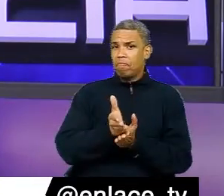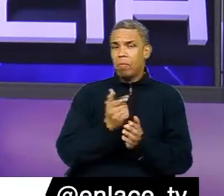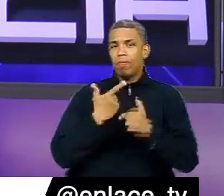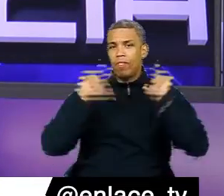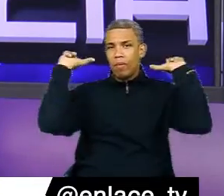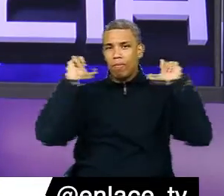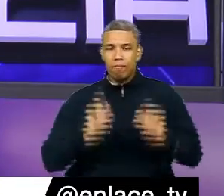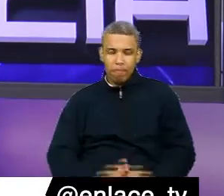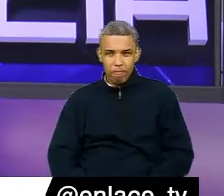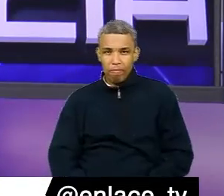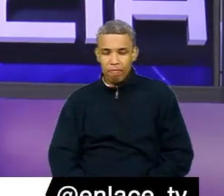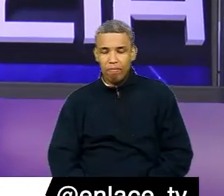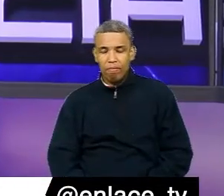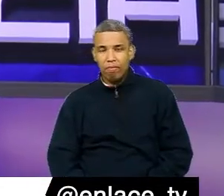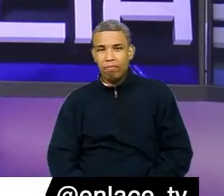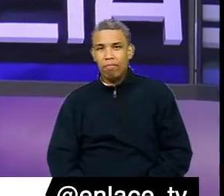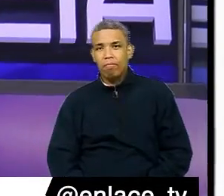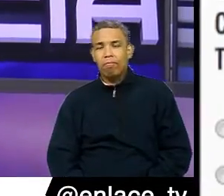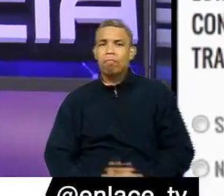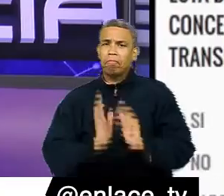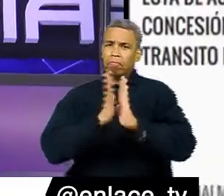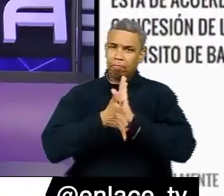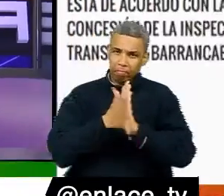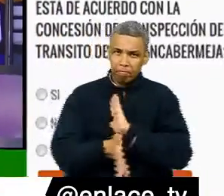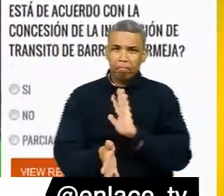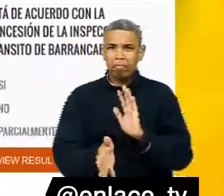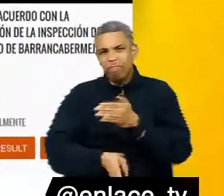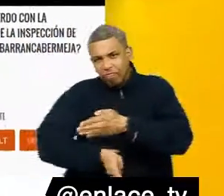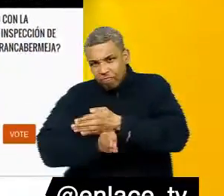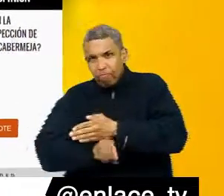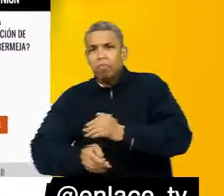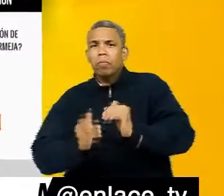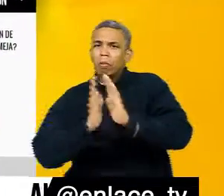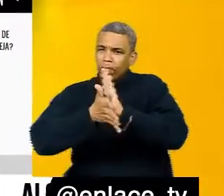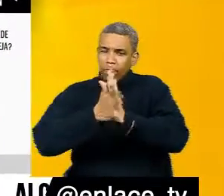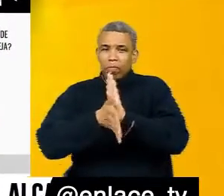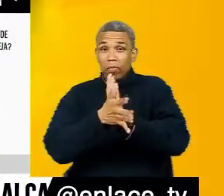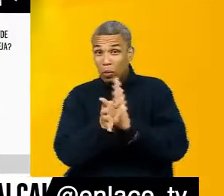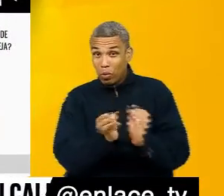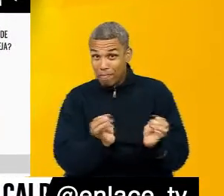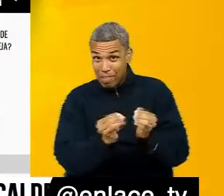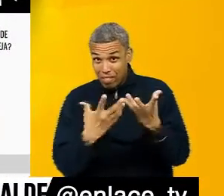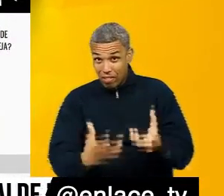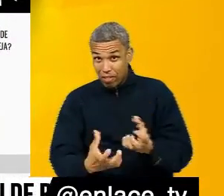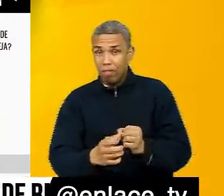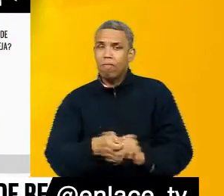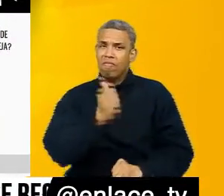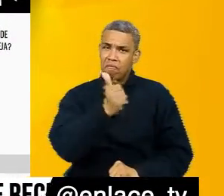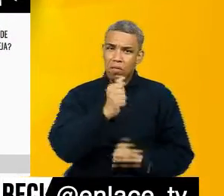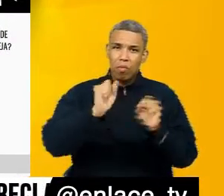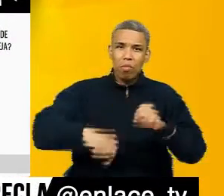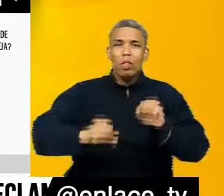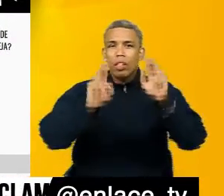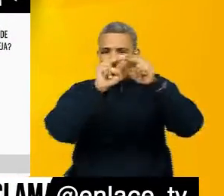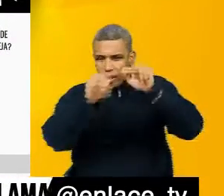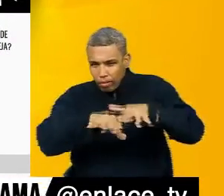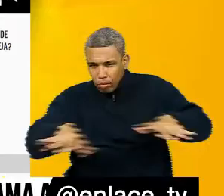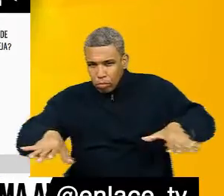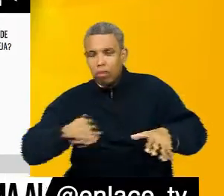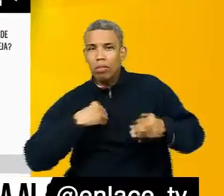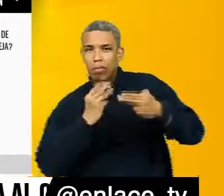Seguimos llevando a nuestra comunidad el acontecer de Barranca Bermeja y la región. Estas y otras informaciones de Enlace Noticias las pueden hallar en nuestra página